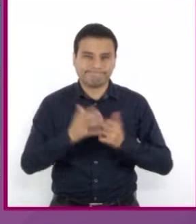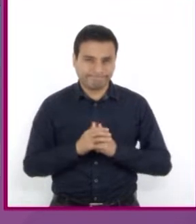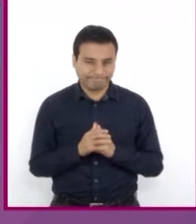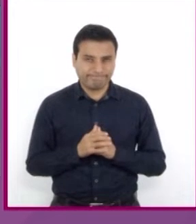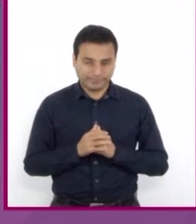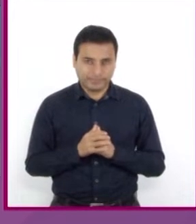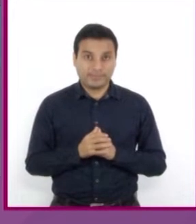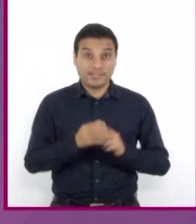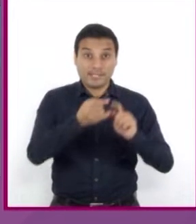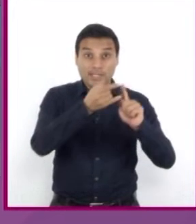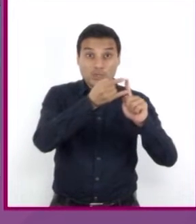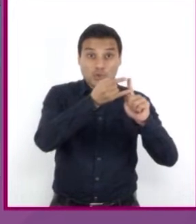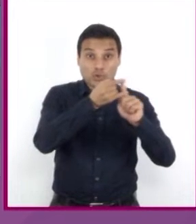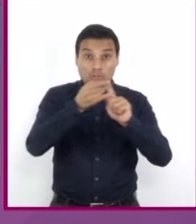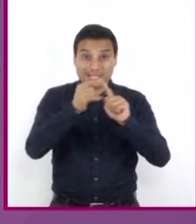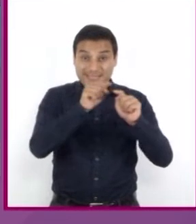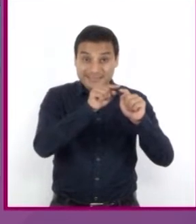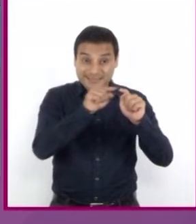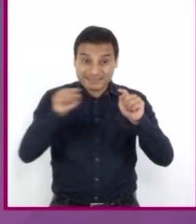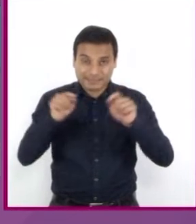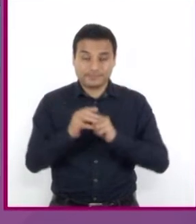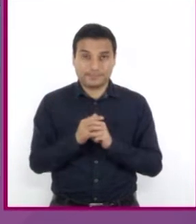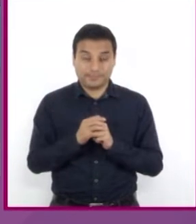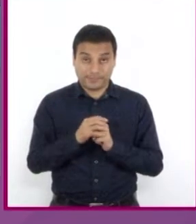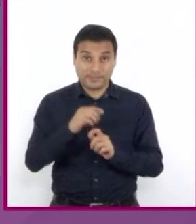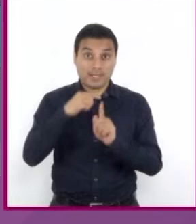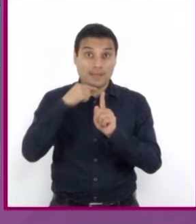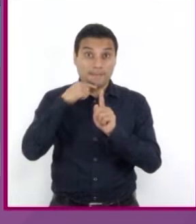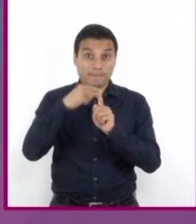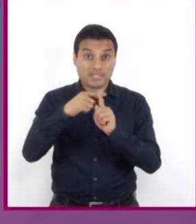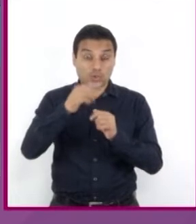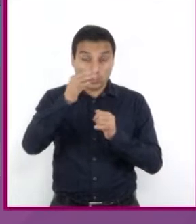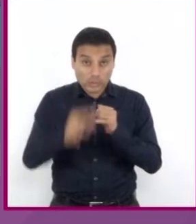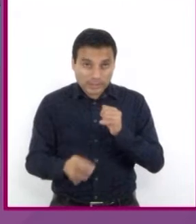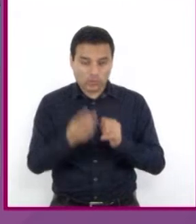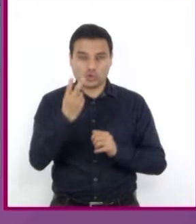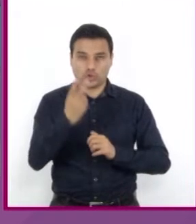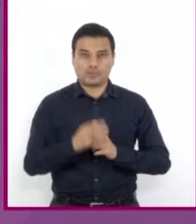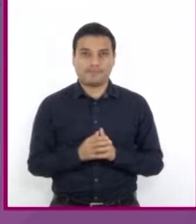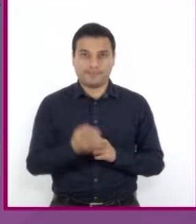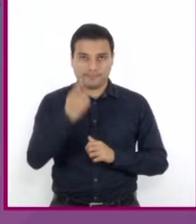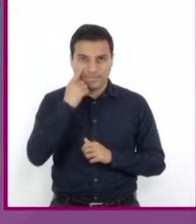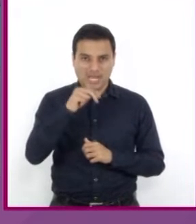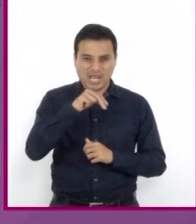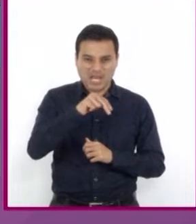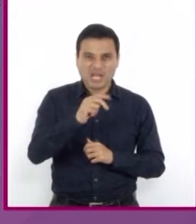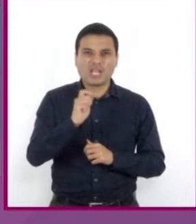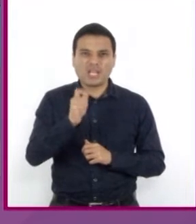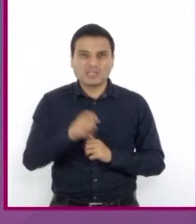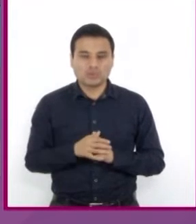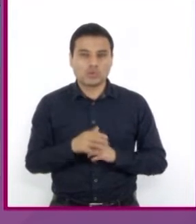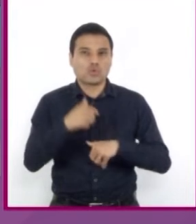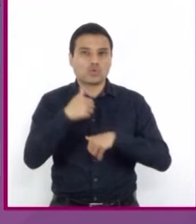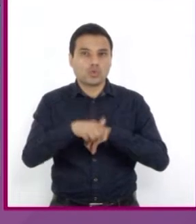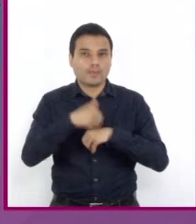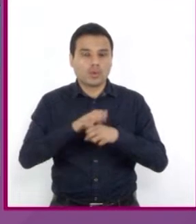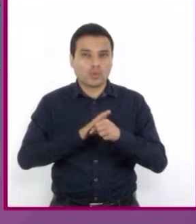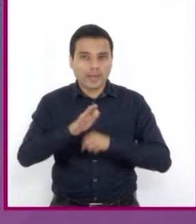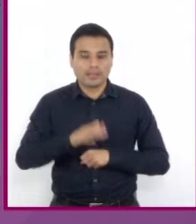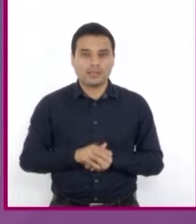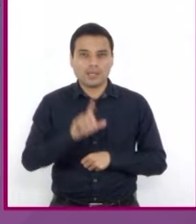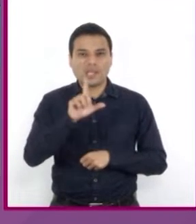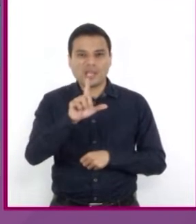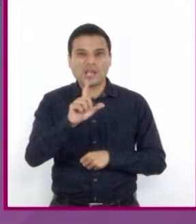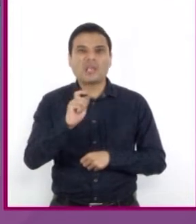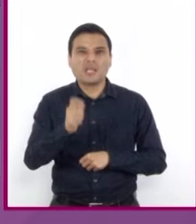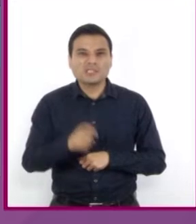losetas por lado y el término es de 2. Y si n representa el término de la sucesión y L